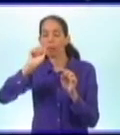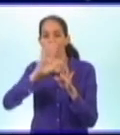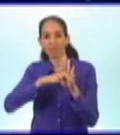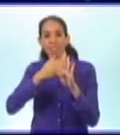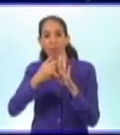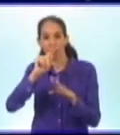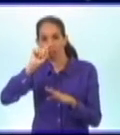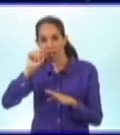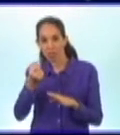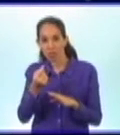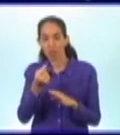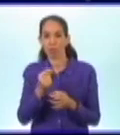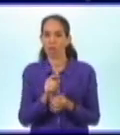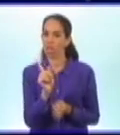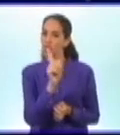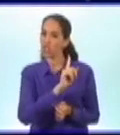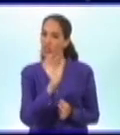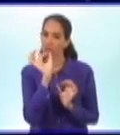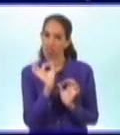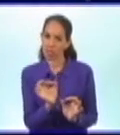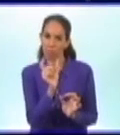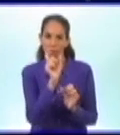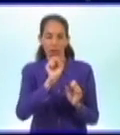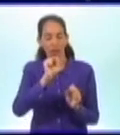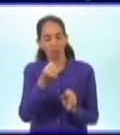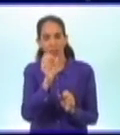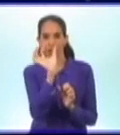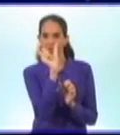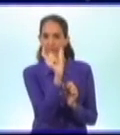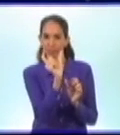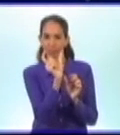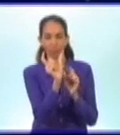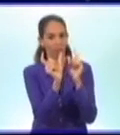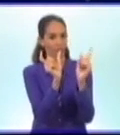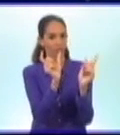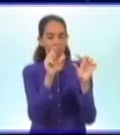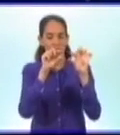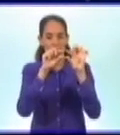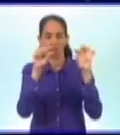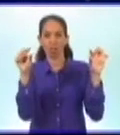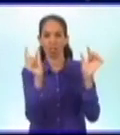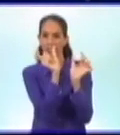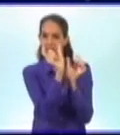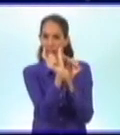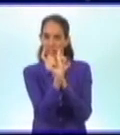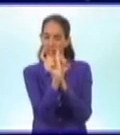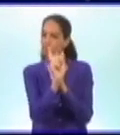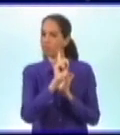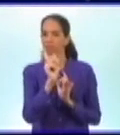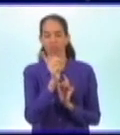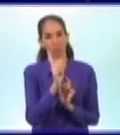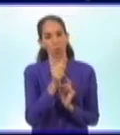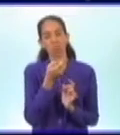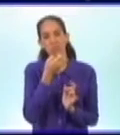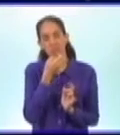siempre está en el medio de la oración. También puede estar al principio o al final de la oración. Si está al principio, lleva